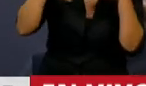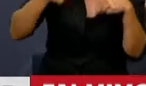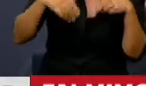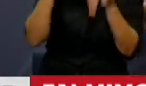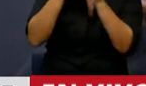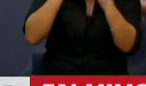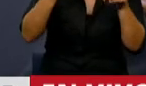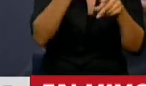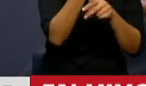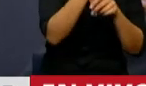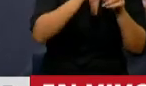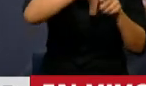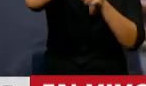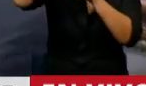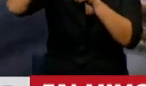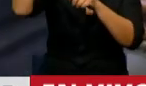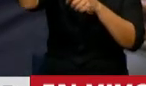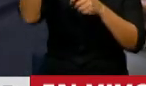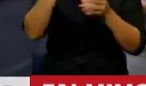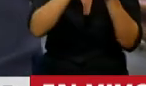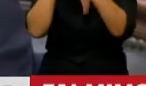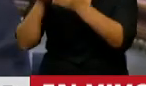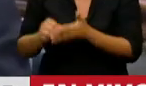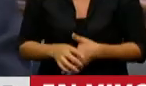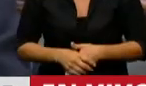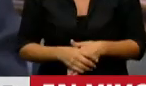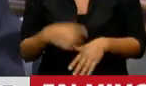la fuga de capitales. Yo, presidente, quiero